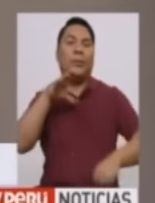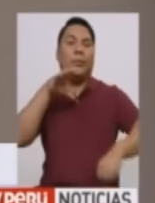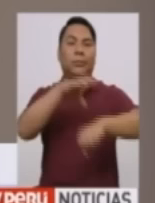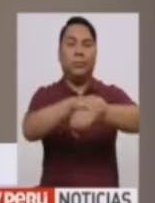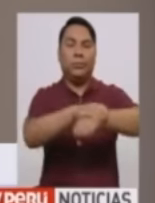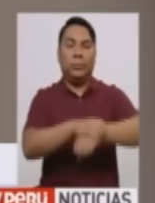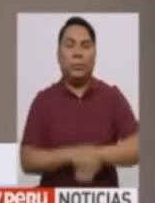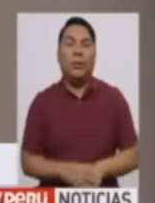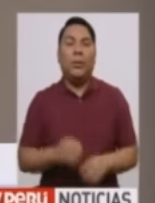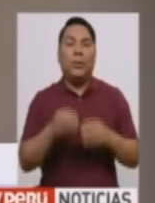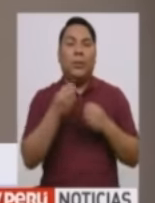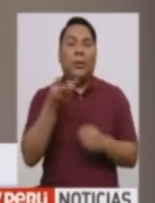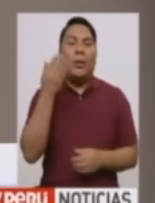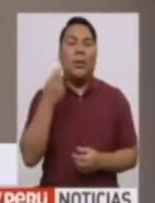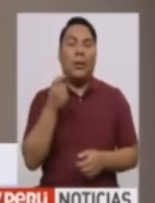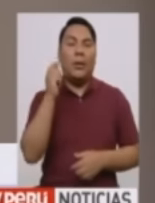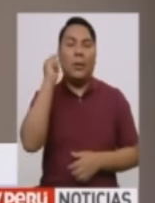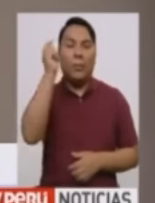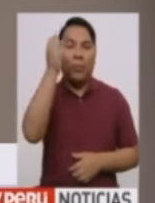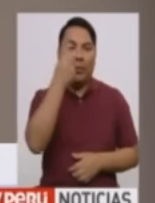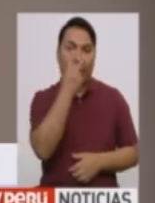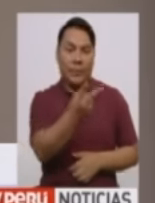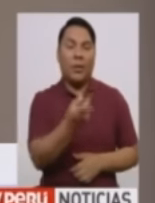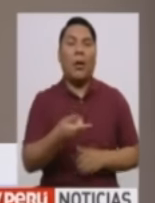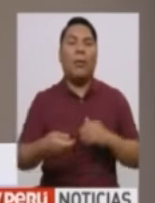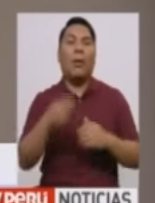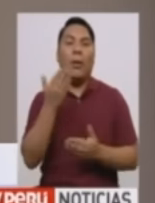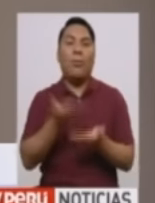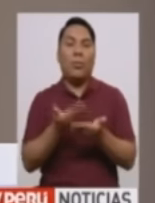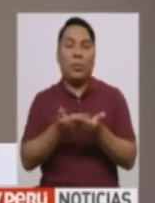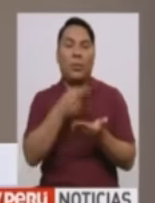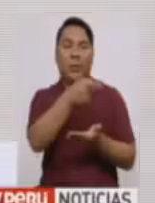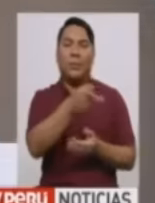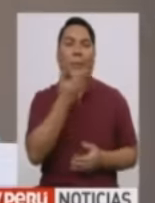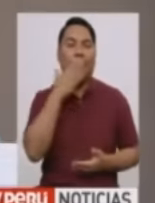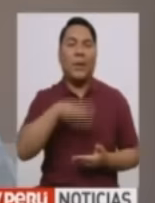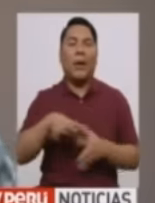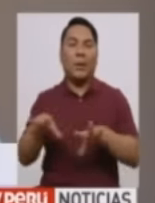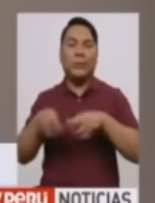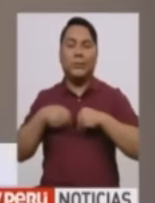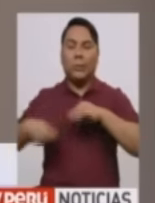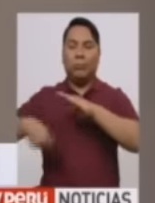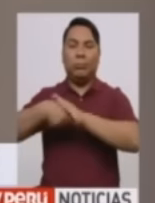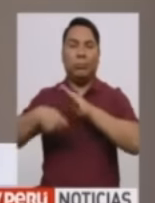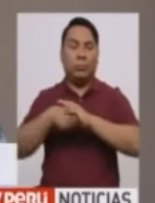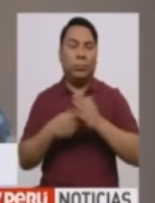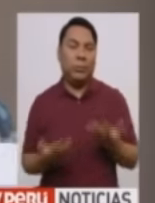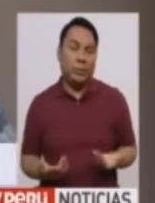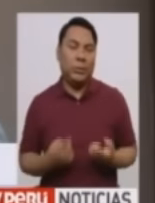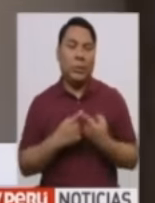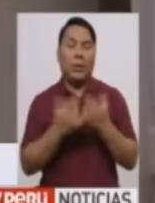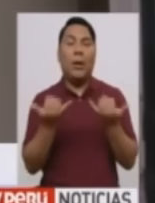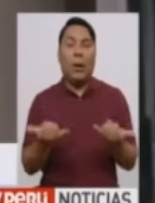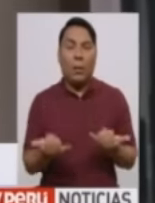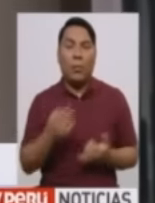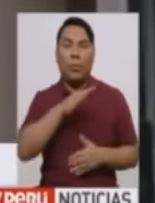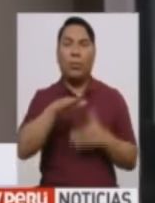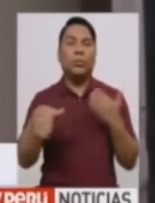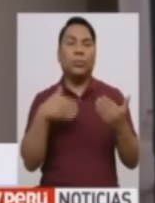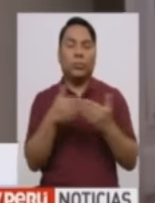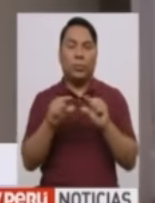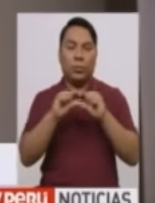estos elementos que han actuado aparentemente dentro de la ilegalidad. Es una investigación, vamos a ver